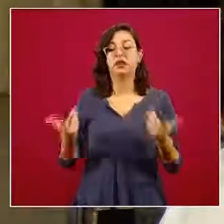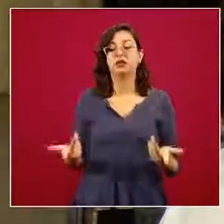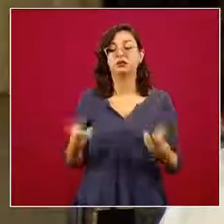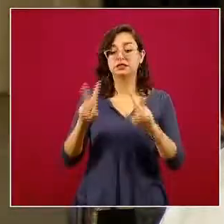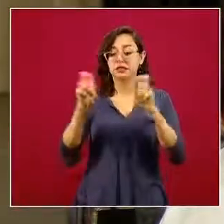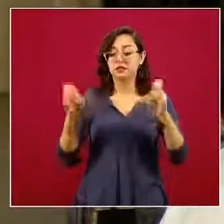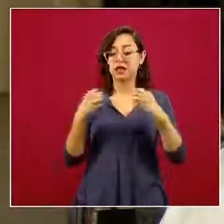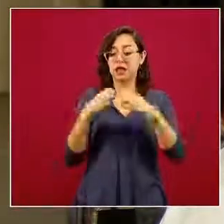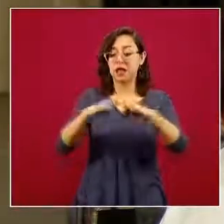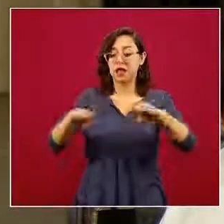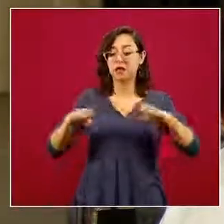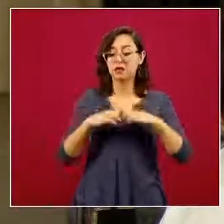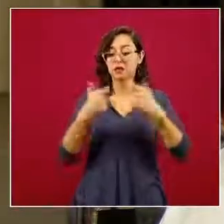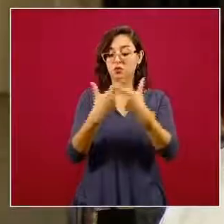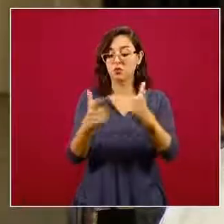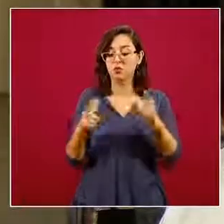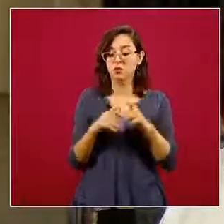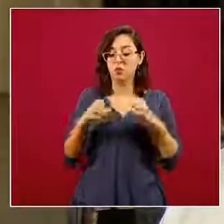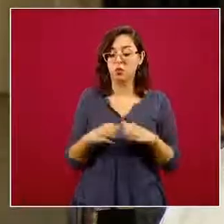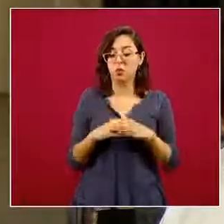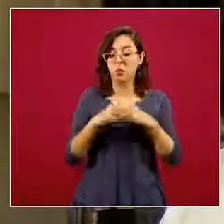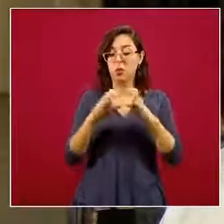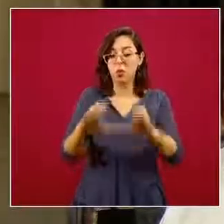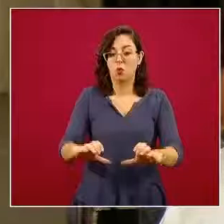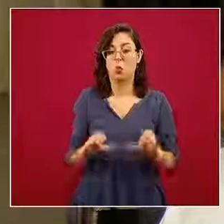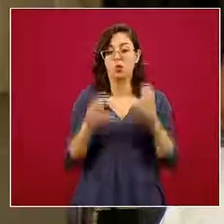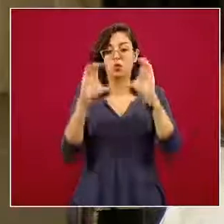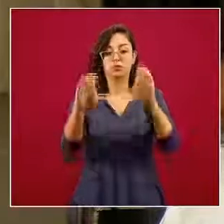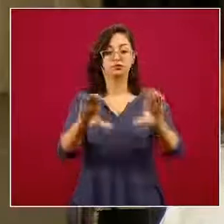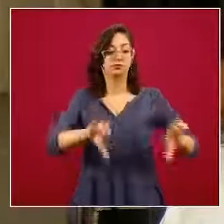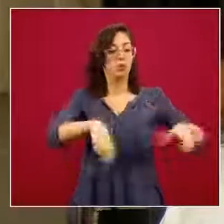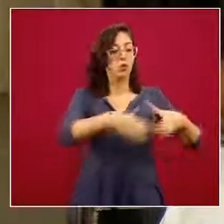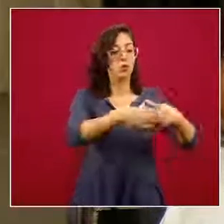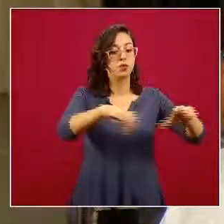Cuídate, que visitan las comunidades y hablan con